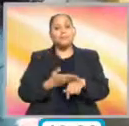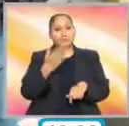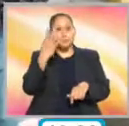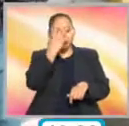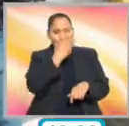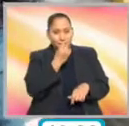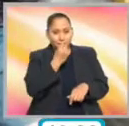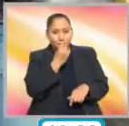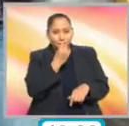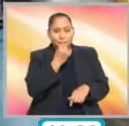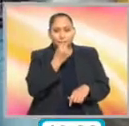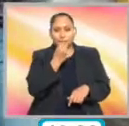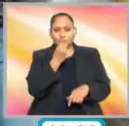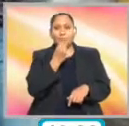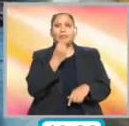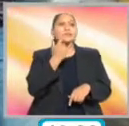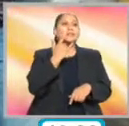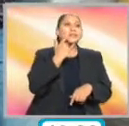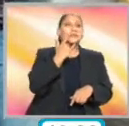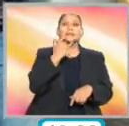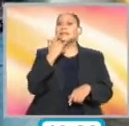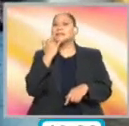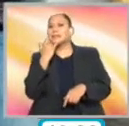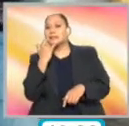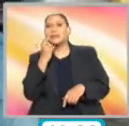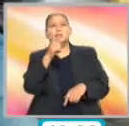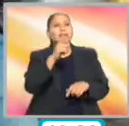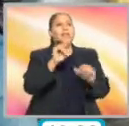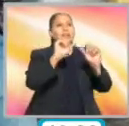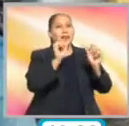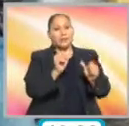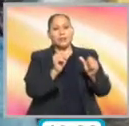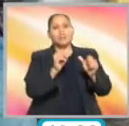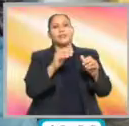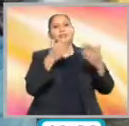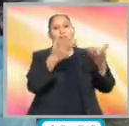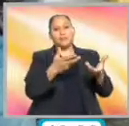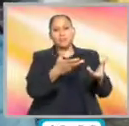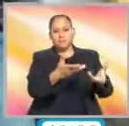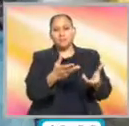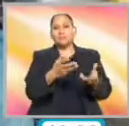qué bonito es recorrer expresiones populares